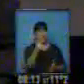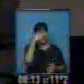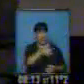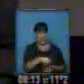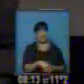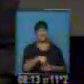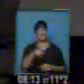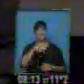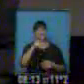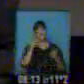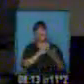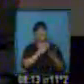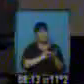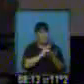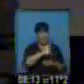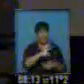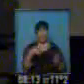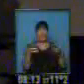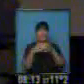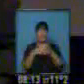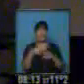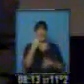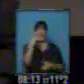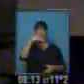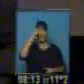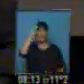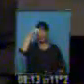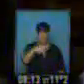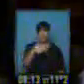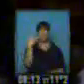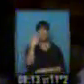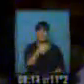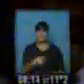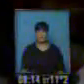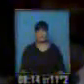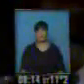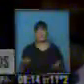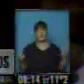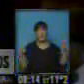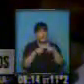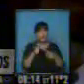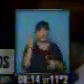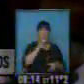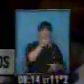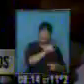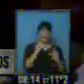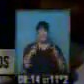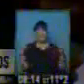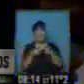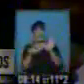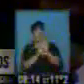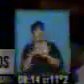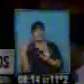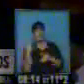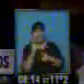Carla Carrizo del bloque Suma UNEN y nos decía lo siguiente. Tanto las comisiones de mujer como la de legislación general han